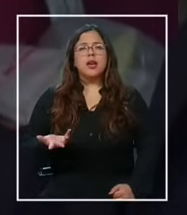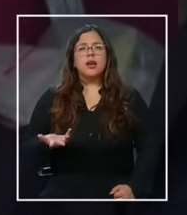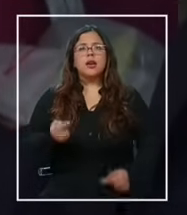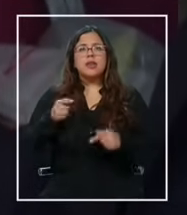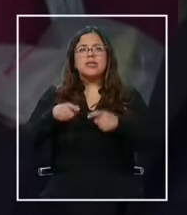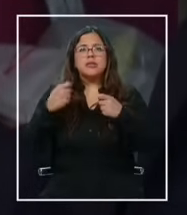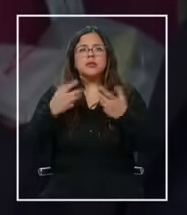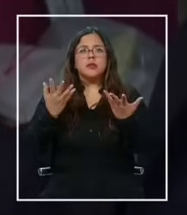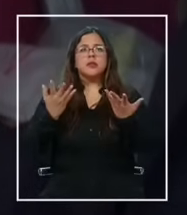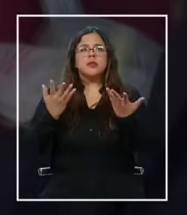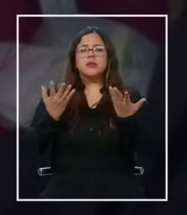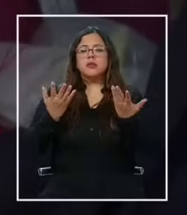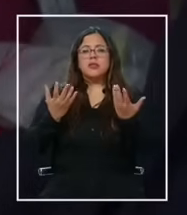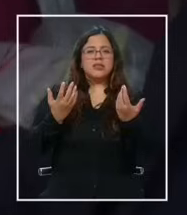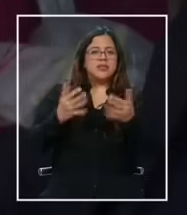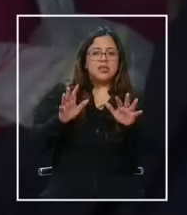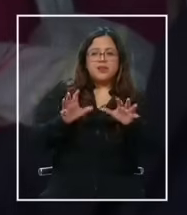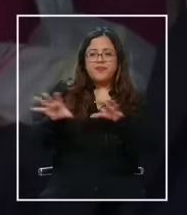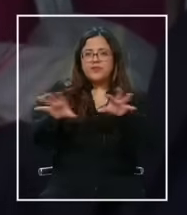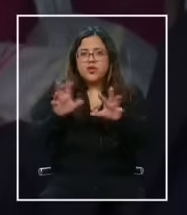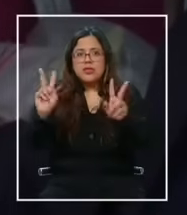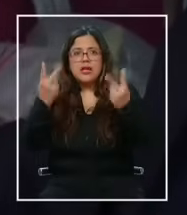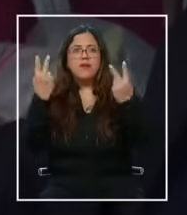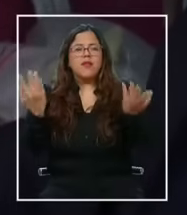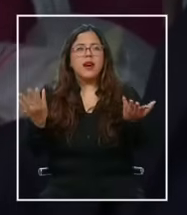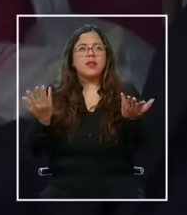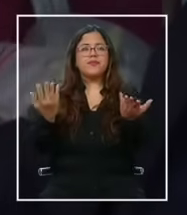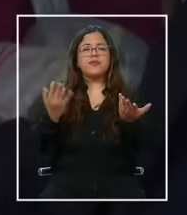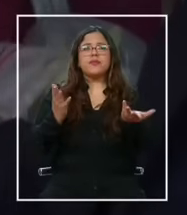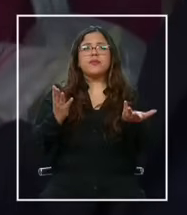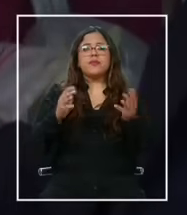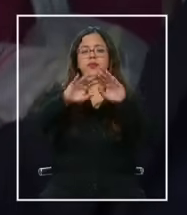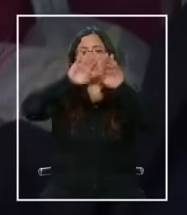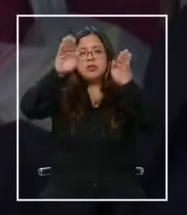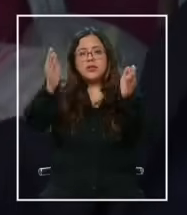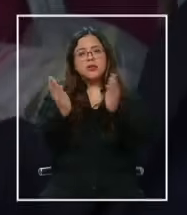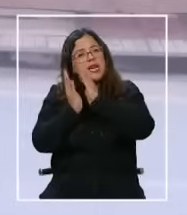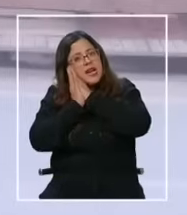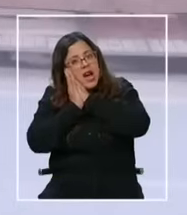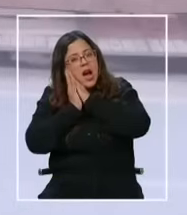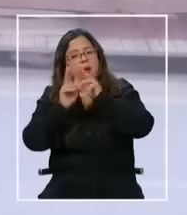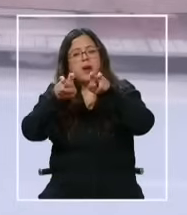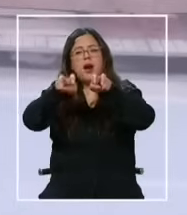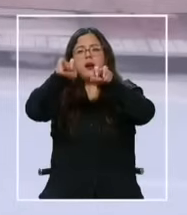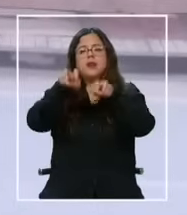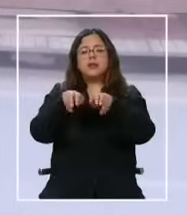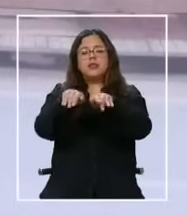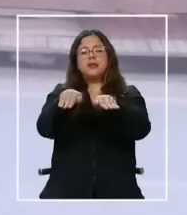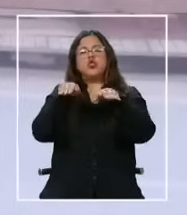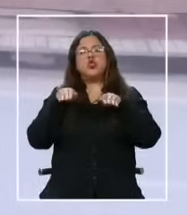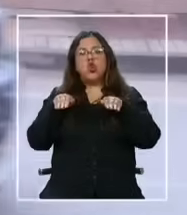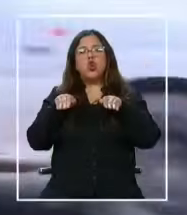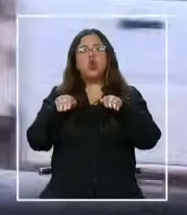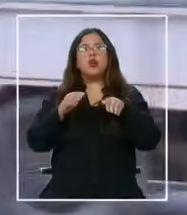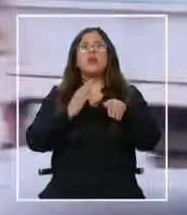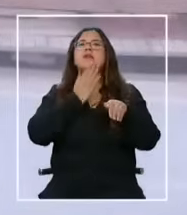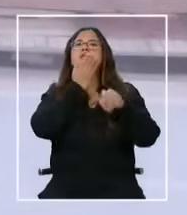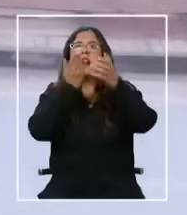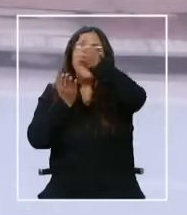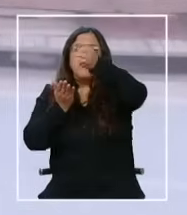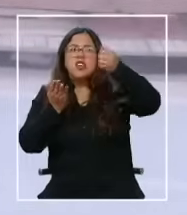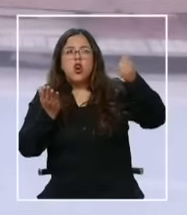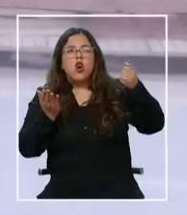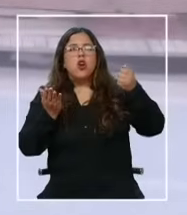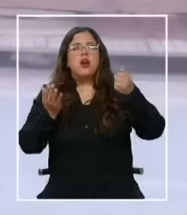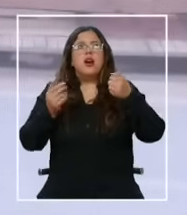tratar de salvarlo que podamos refrigeradores cama sillones eh retirando nuestro en las